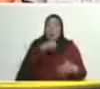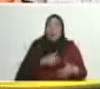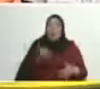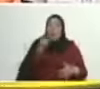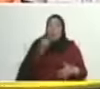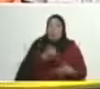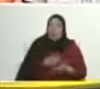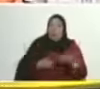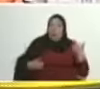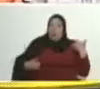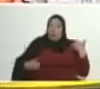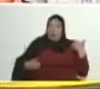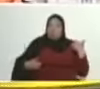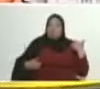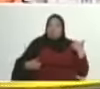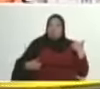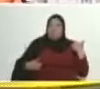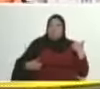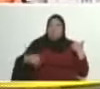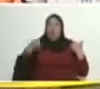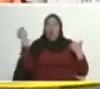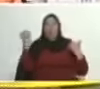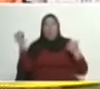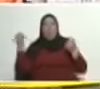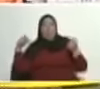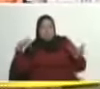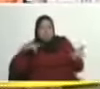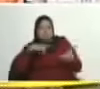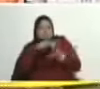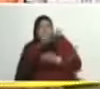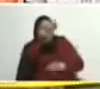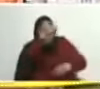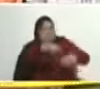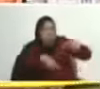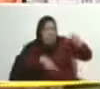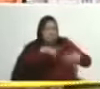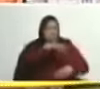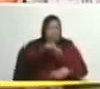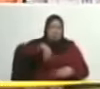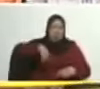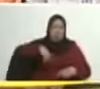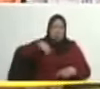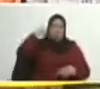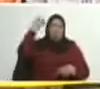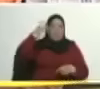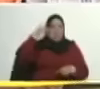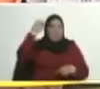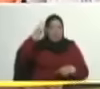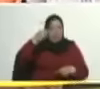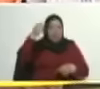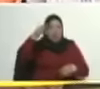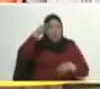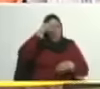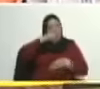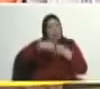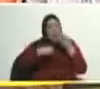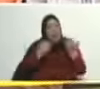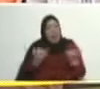esta guerra es necesaria? Y aunque somos pequeños, nosotros creemos y